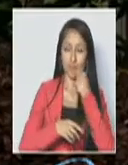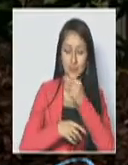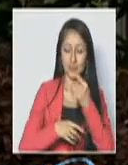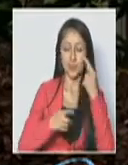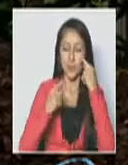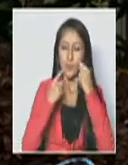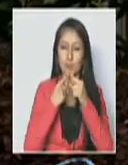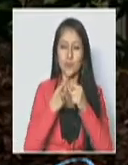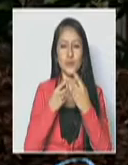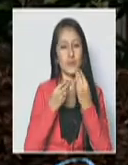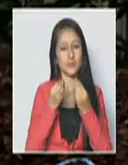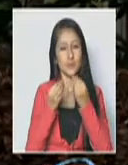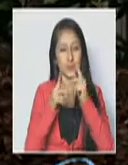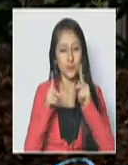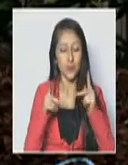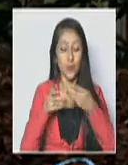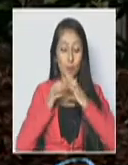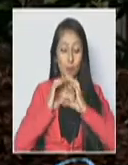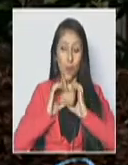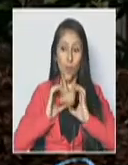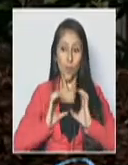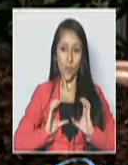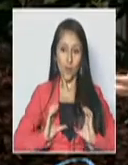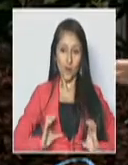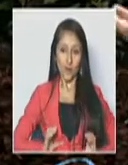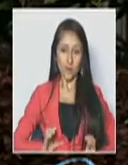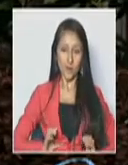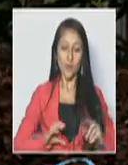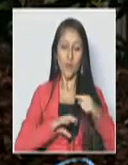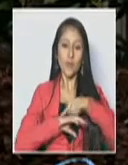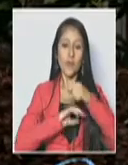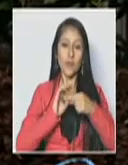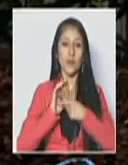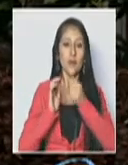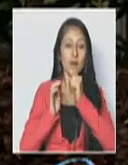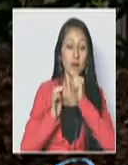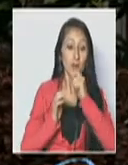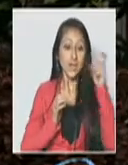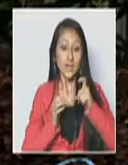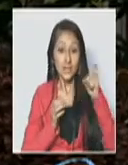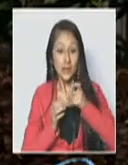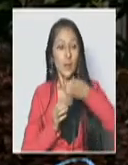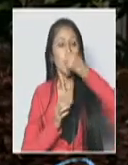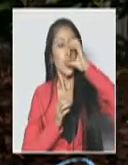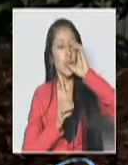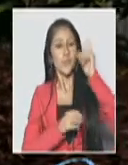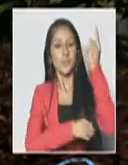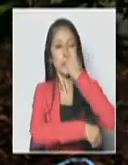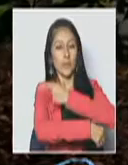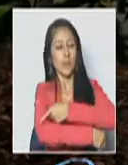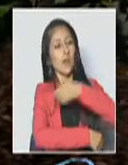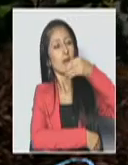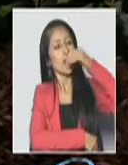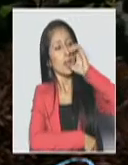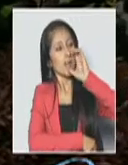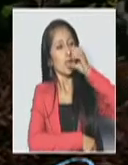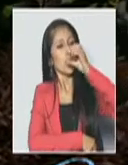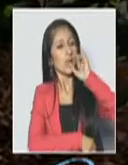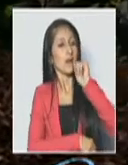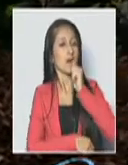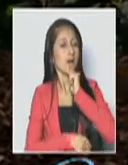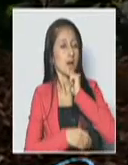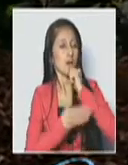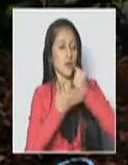cómo se conforma nuestro cuerpo y entender por qué es que tenemos que tomar tanto líquido en el día para mantener el cuerpo hidratado